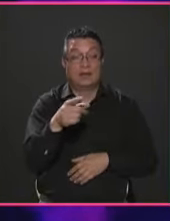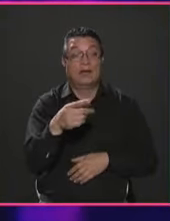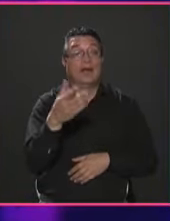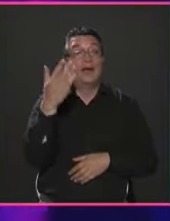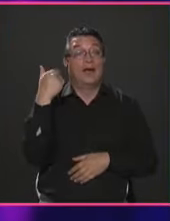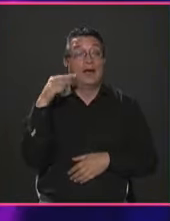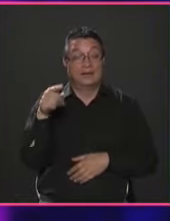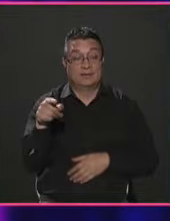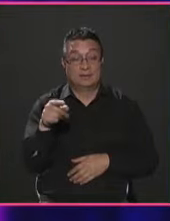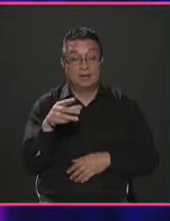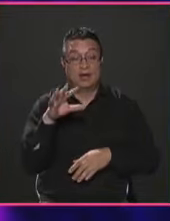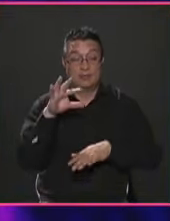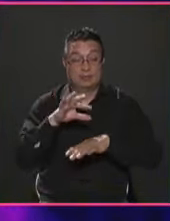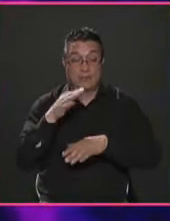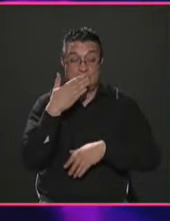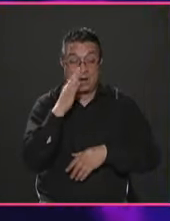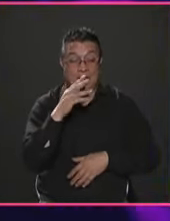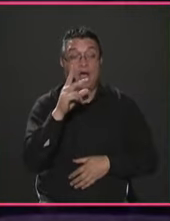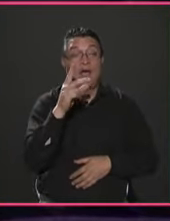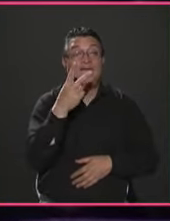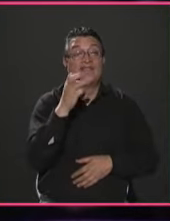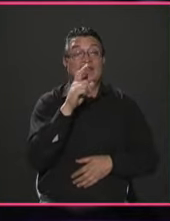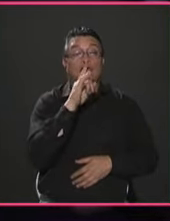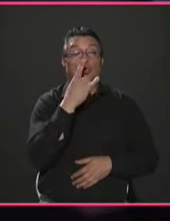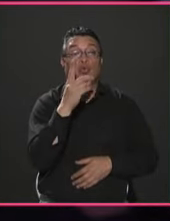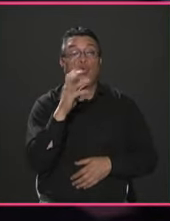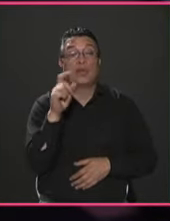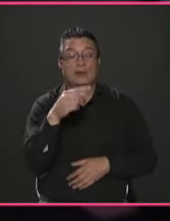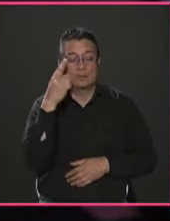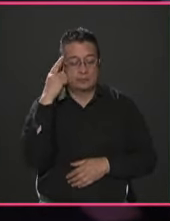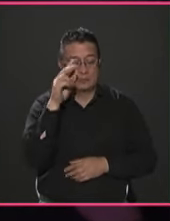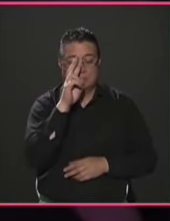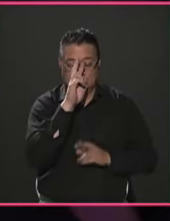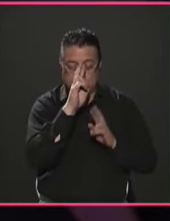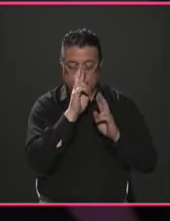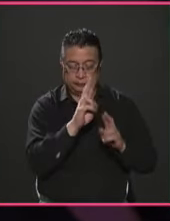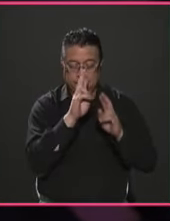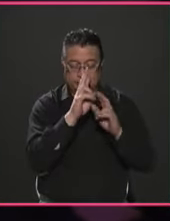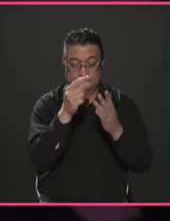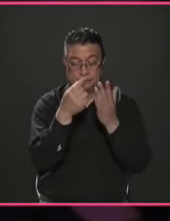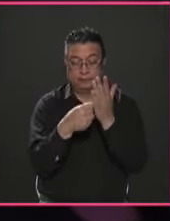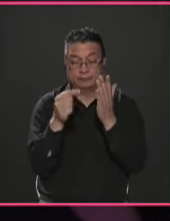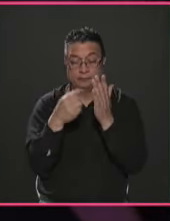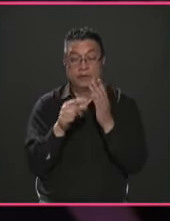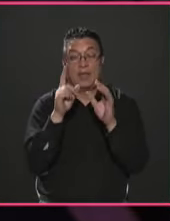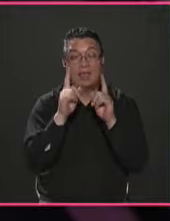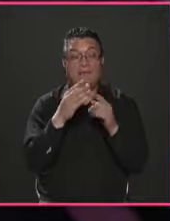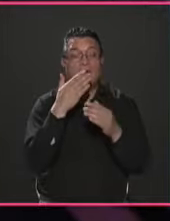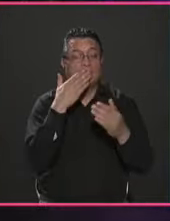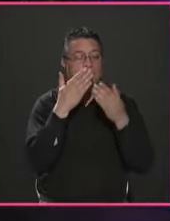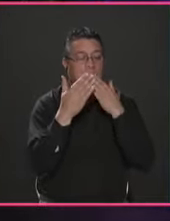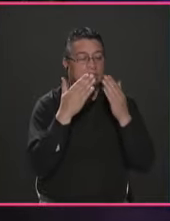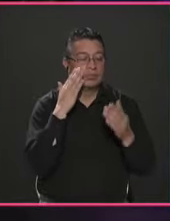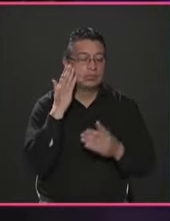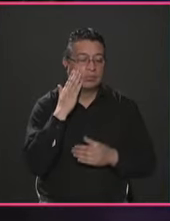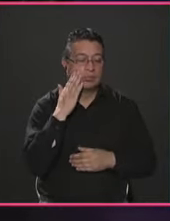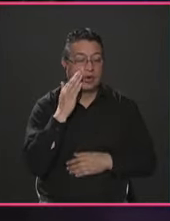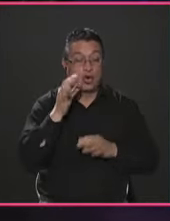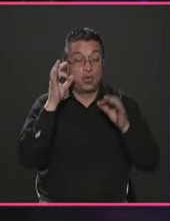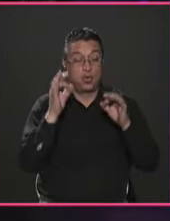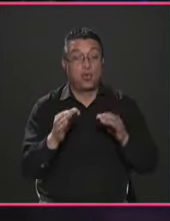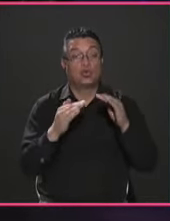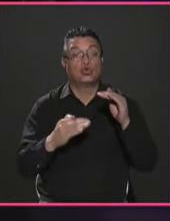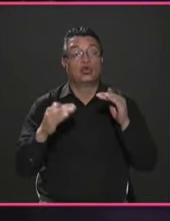virtudes de reconocer la dependencia los virtudes que nosotros estamos dando habla de la generosidad justa darle la porción que